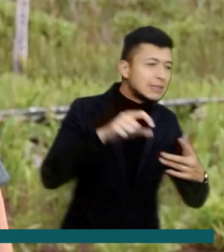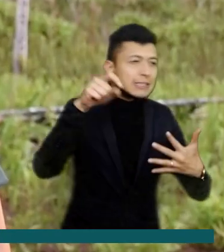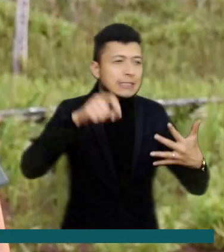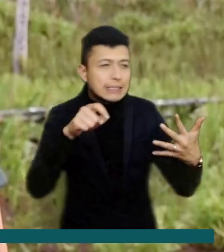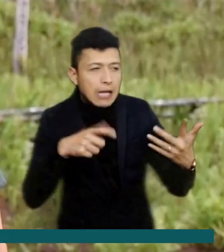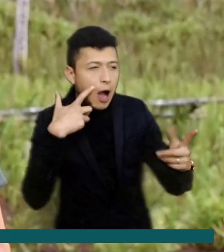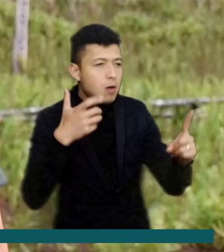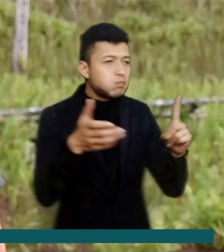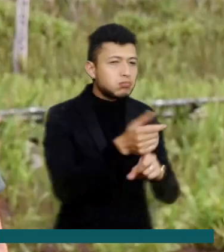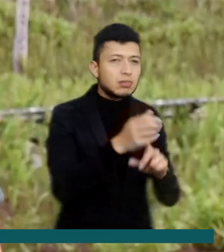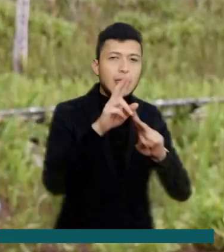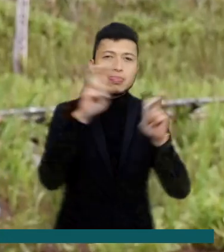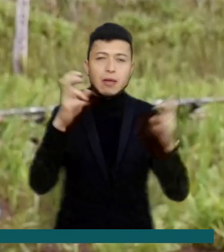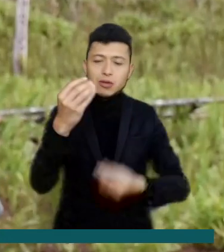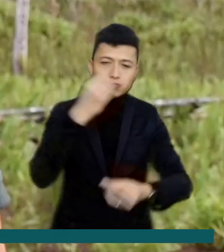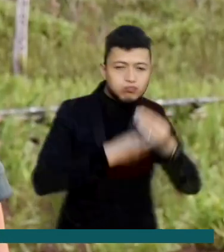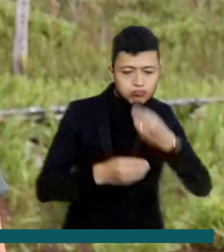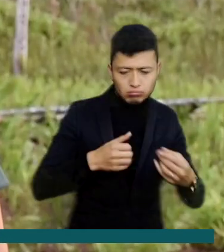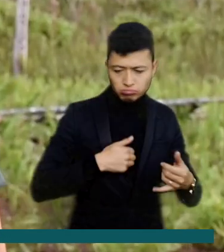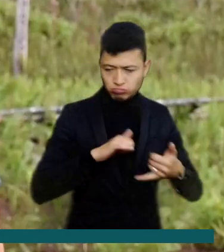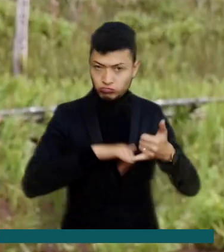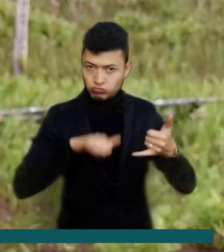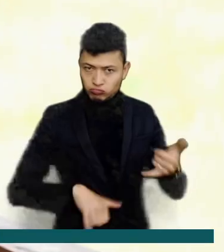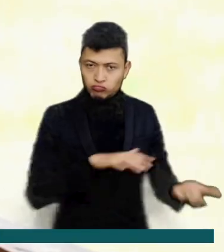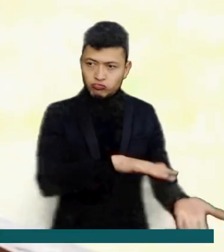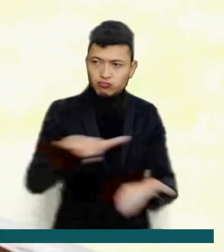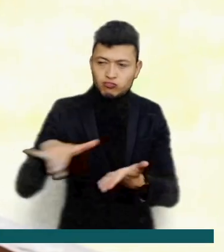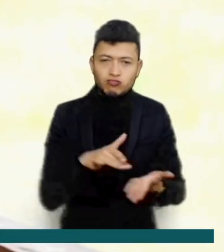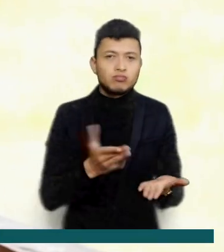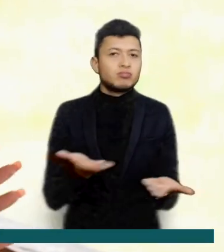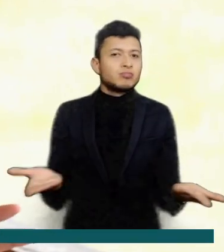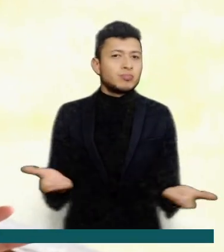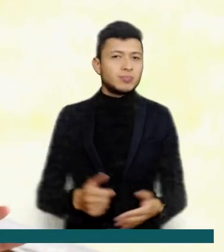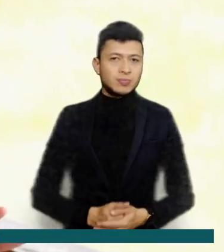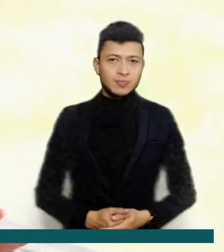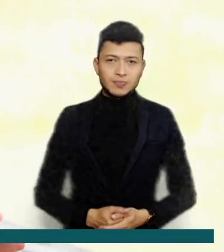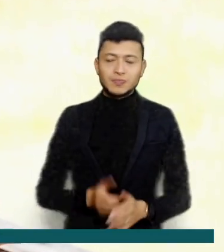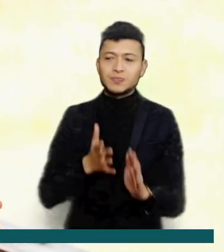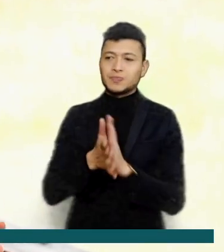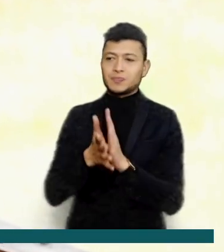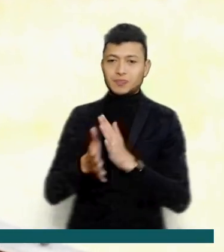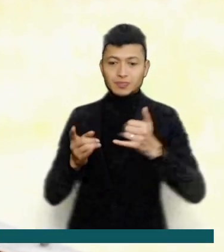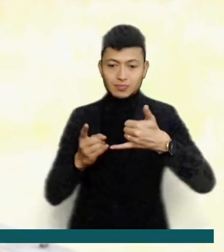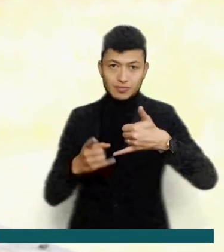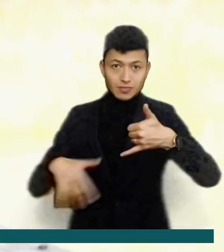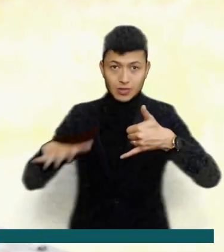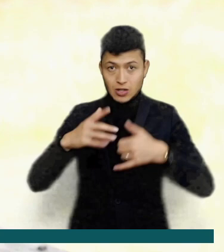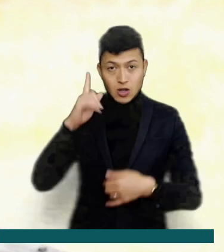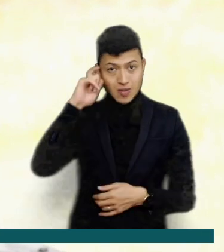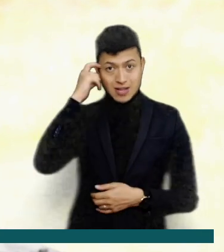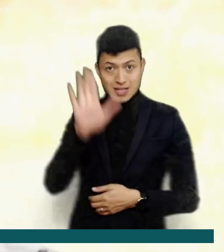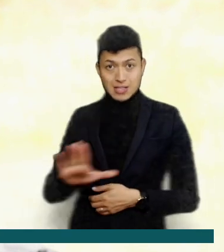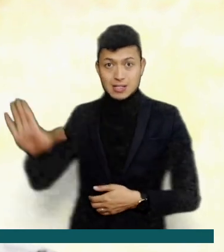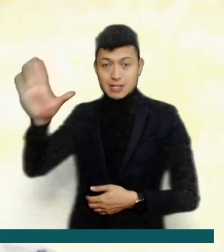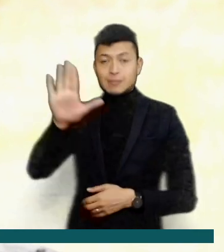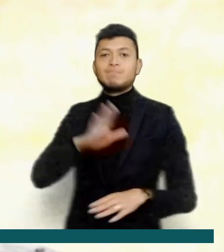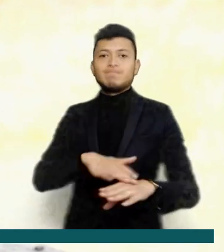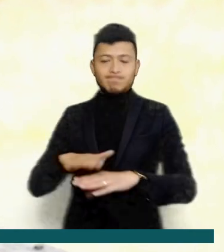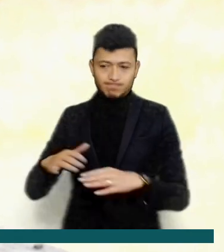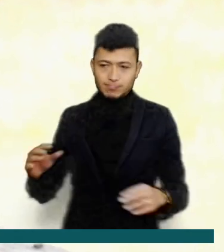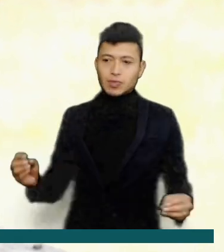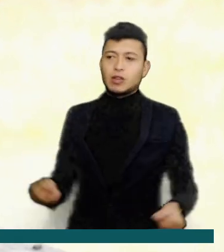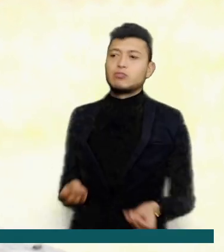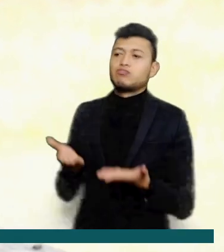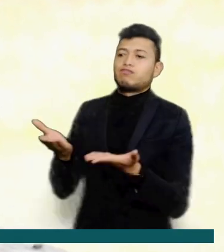necesidades en torno a seguridad y soberanía alimentaria. La gobernación del Guainía aseguró que estas entregas no solo mejorarán la